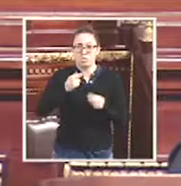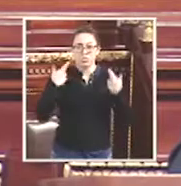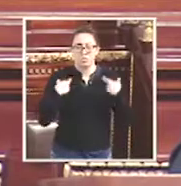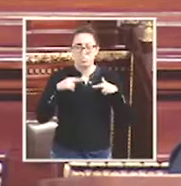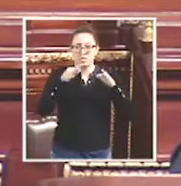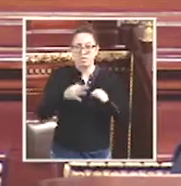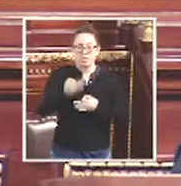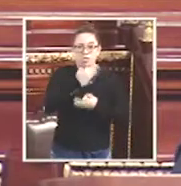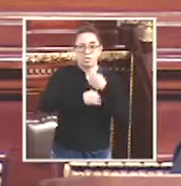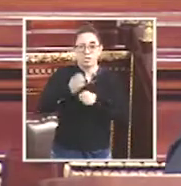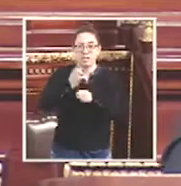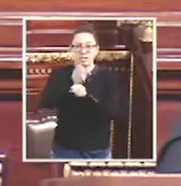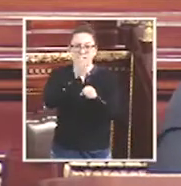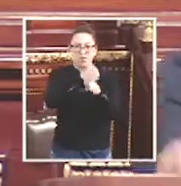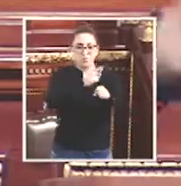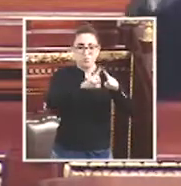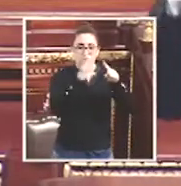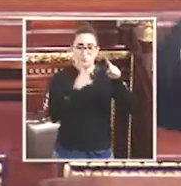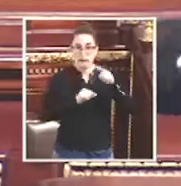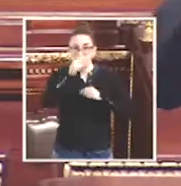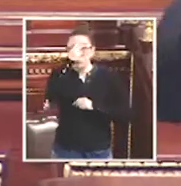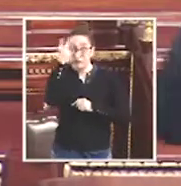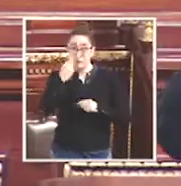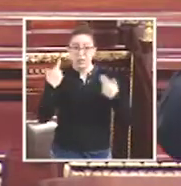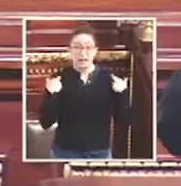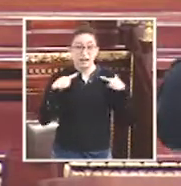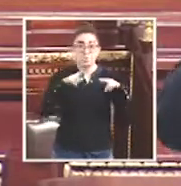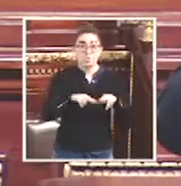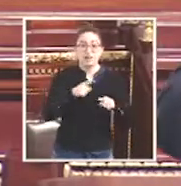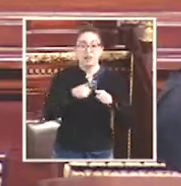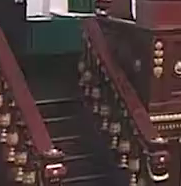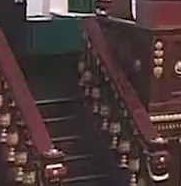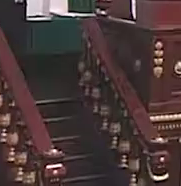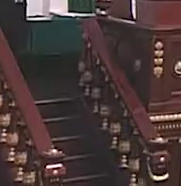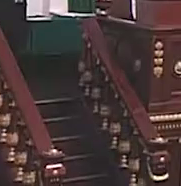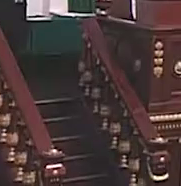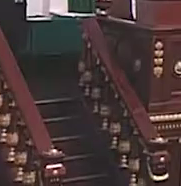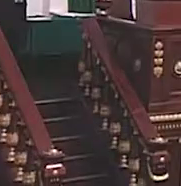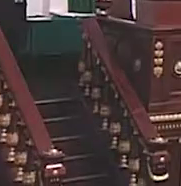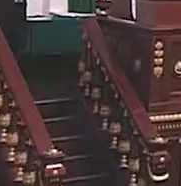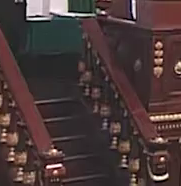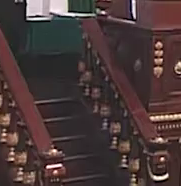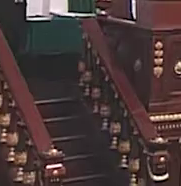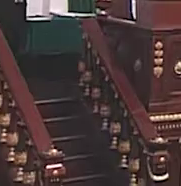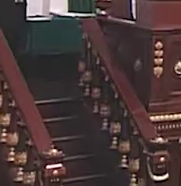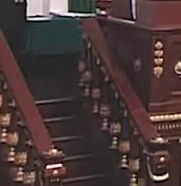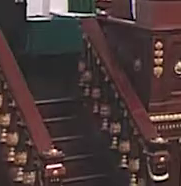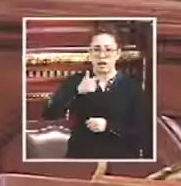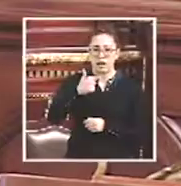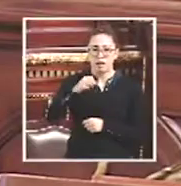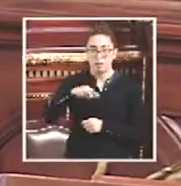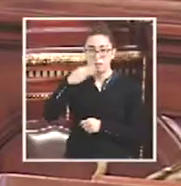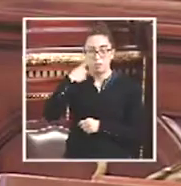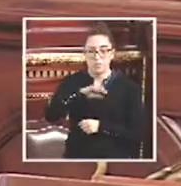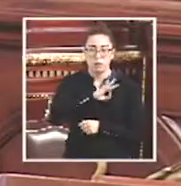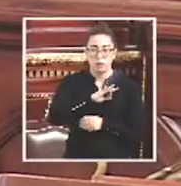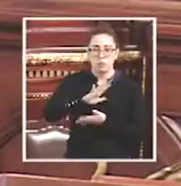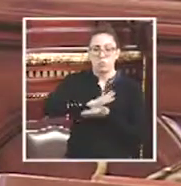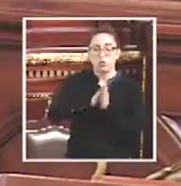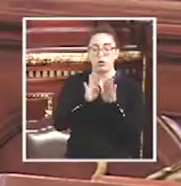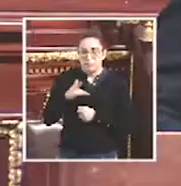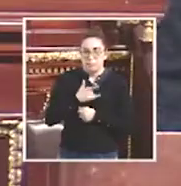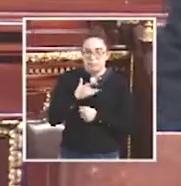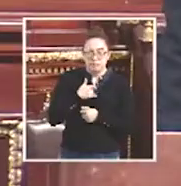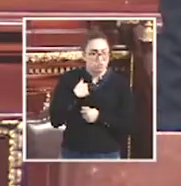entidades federativas, representa al partido político. Participaron en tribuna los legisladores Fernando Aboitiz,